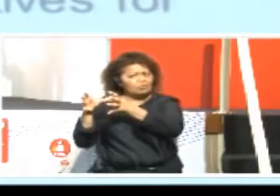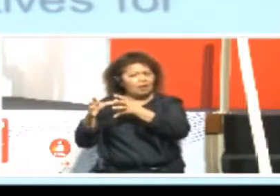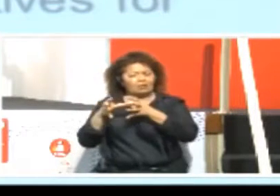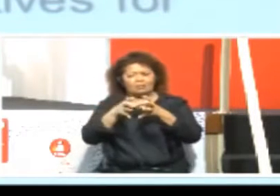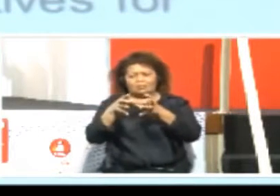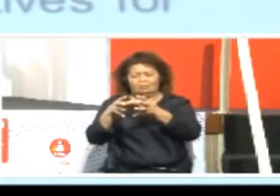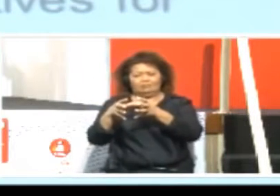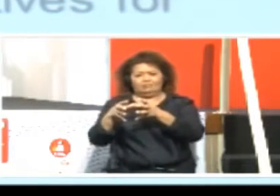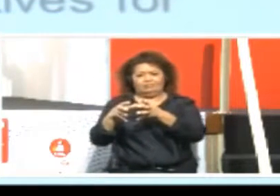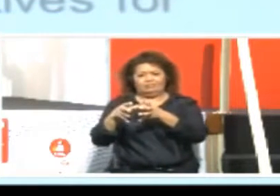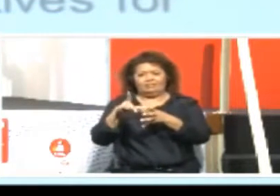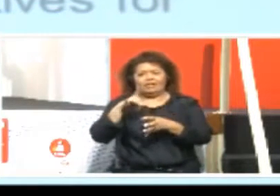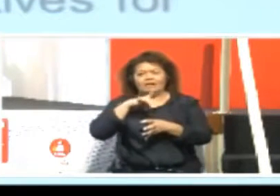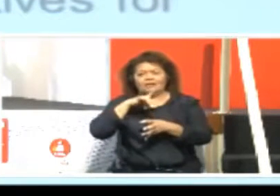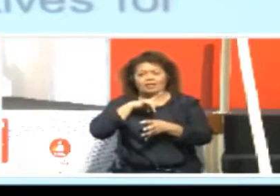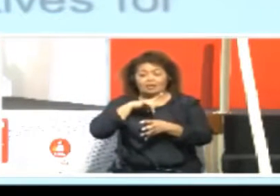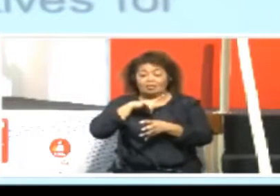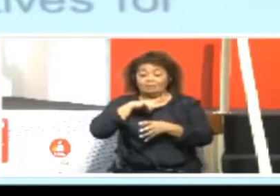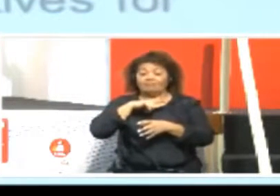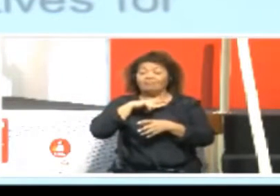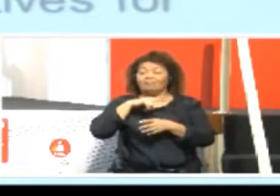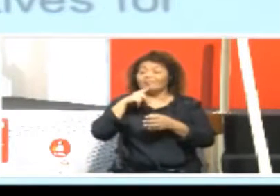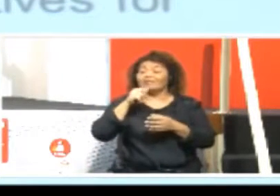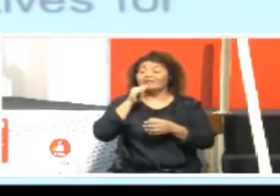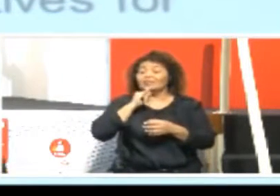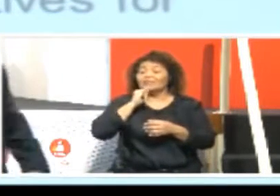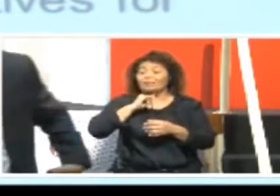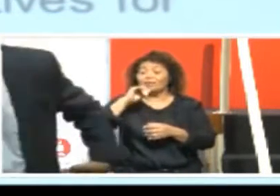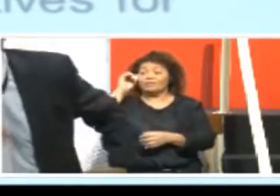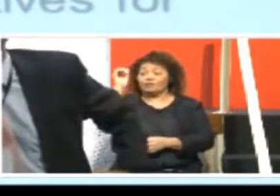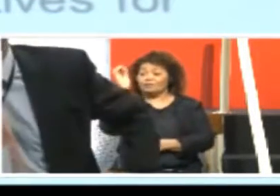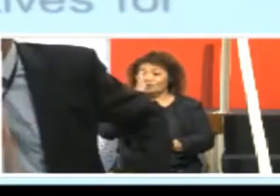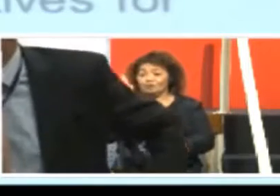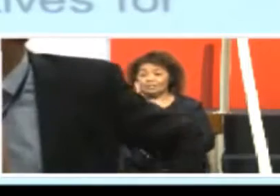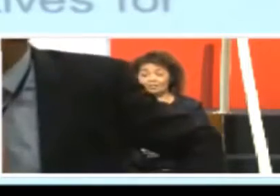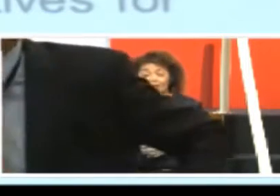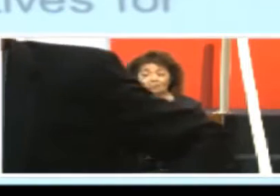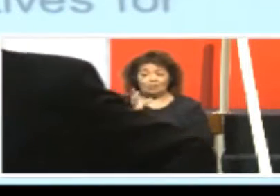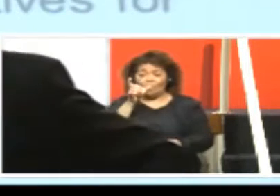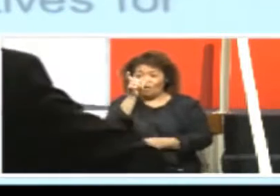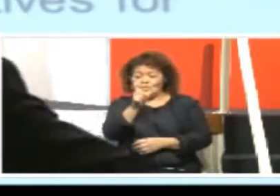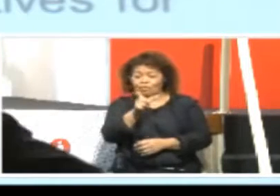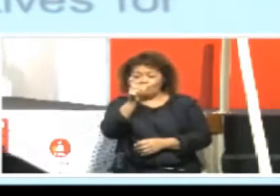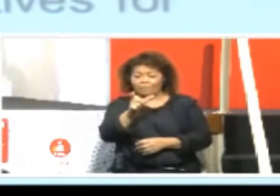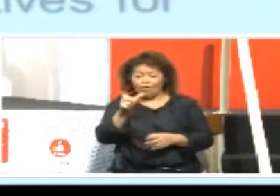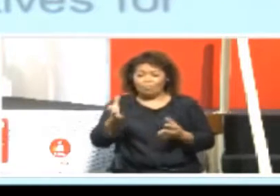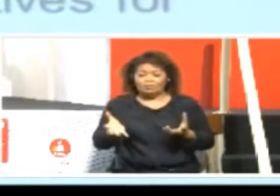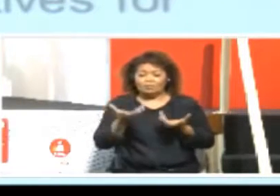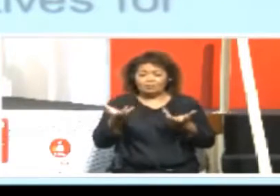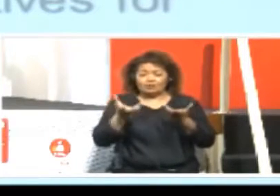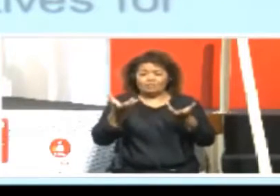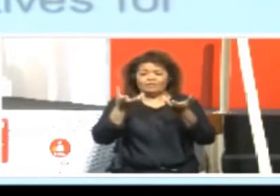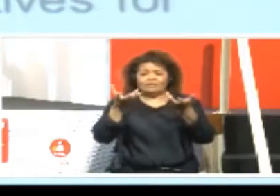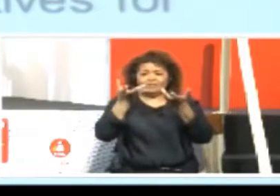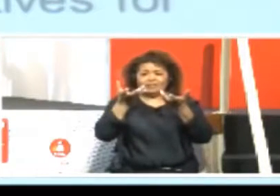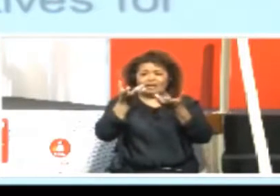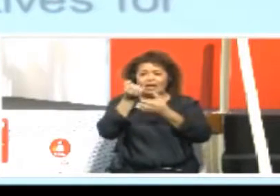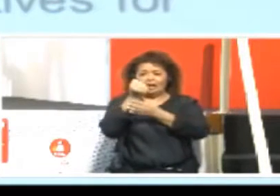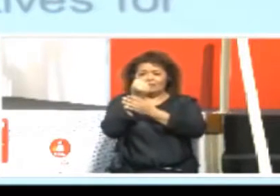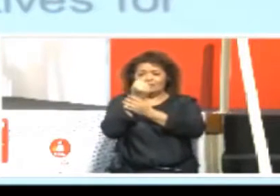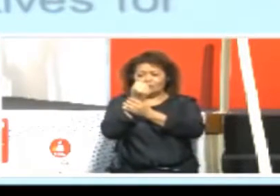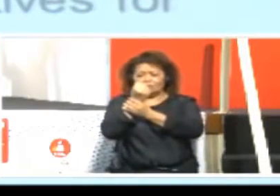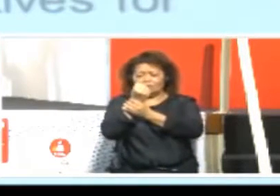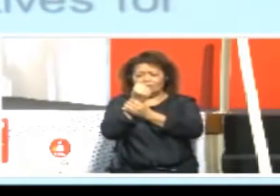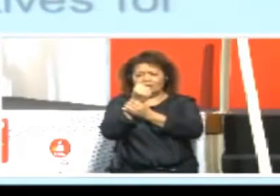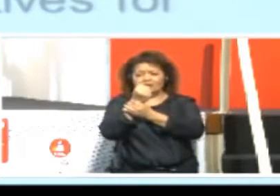de Brasil, ¿cierto? Entonces, una forma de promover la sostenibilidad fiscal a nivel de los municipios, y